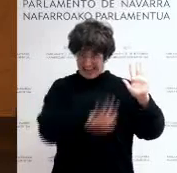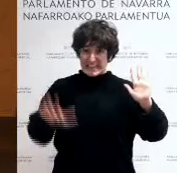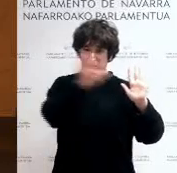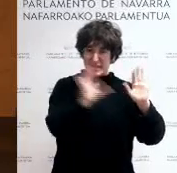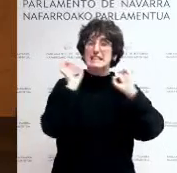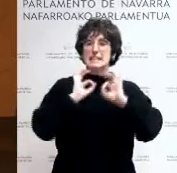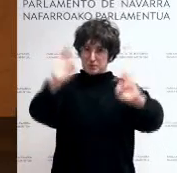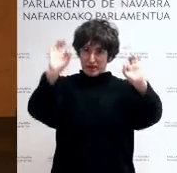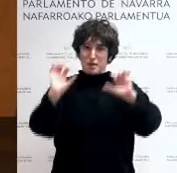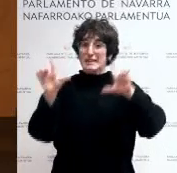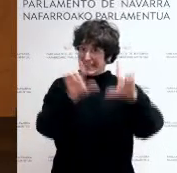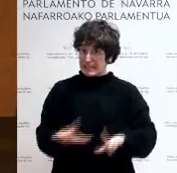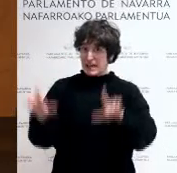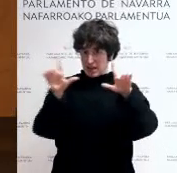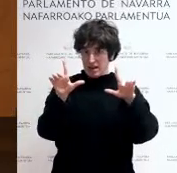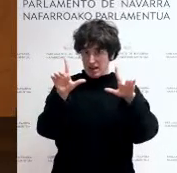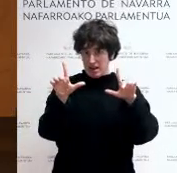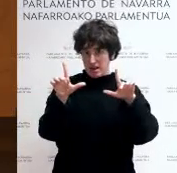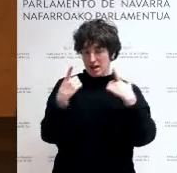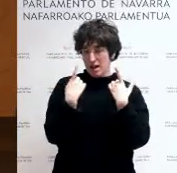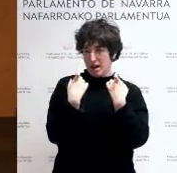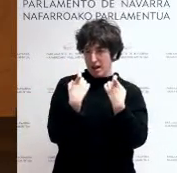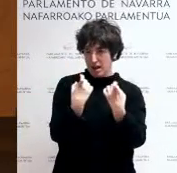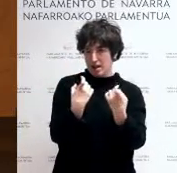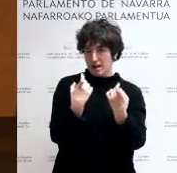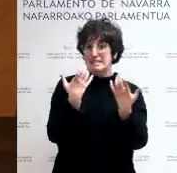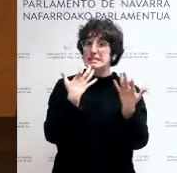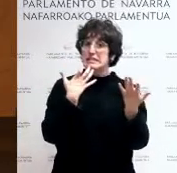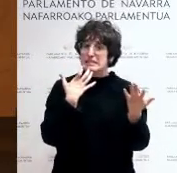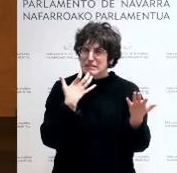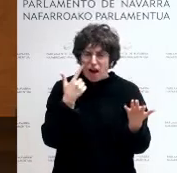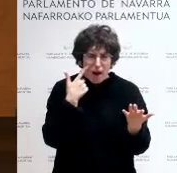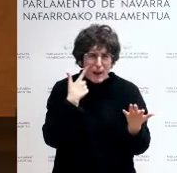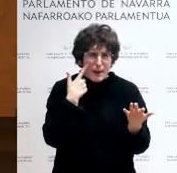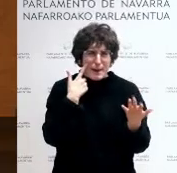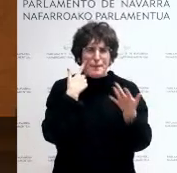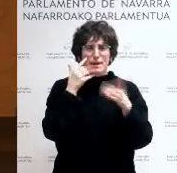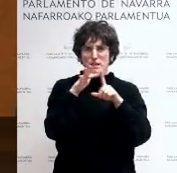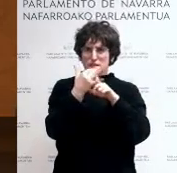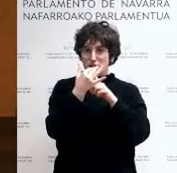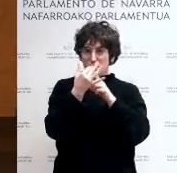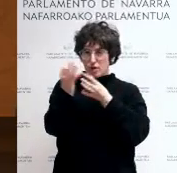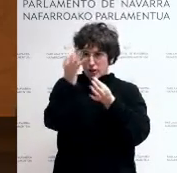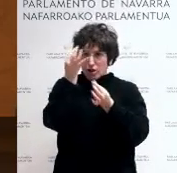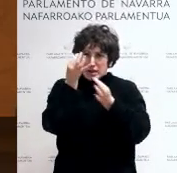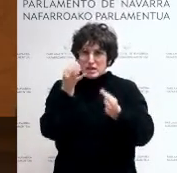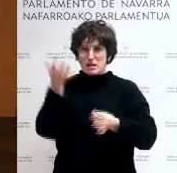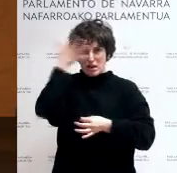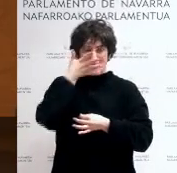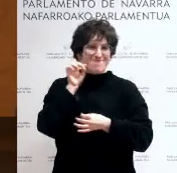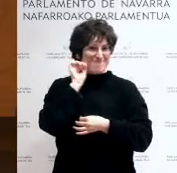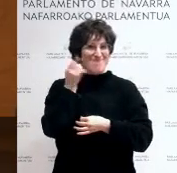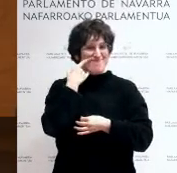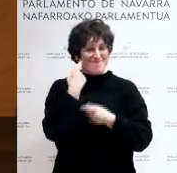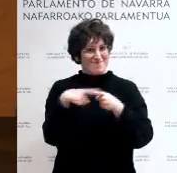radiólogos. Pero si uno deja el brochazo gordo y va al detalle y mira qué es lo que está pasando en Navarra, se da cuenta de ciertas cosas. La primera es que